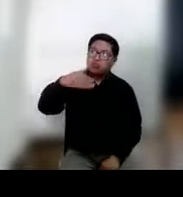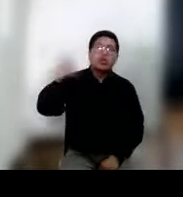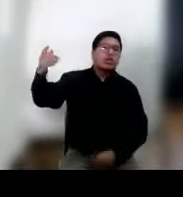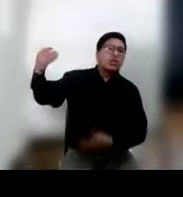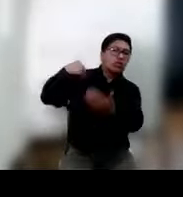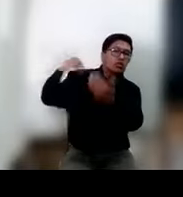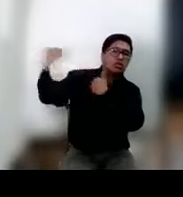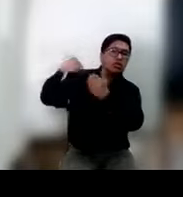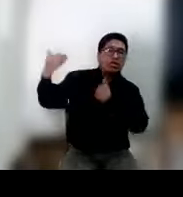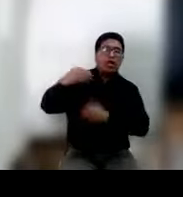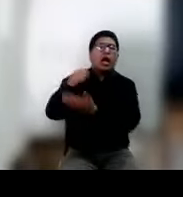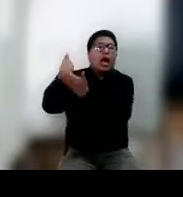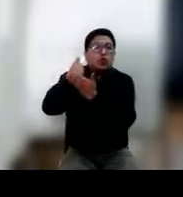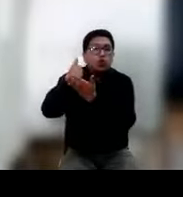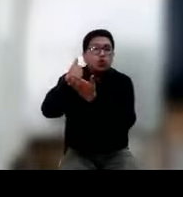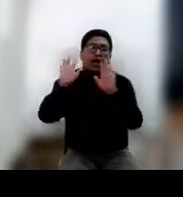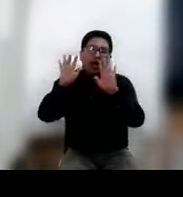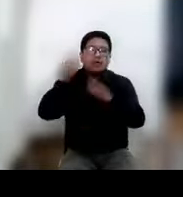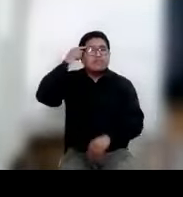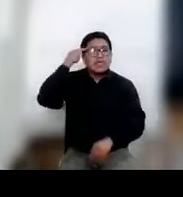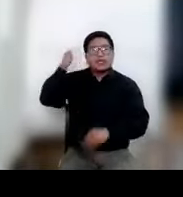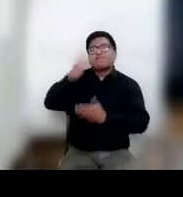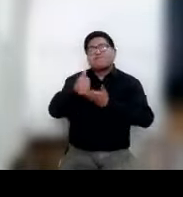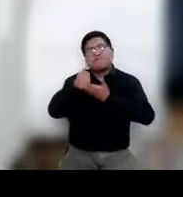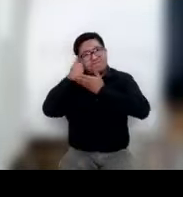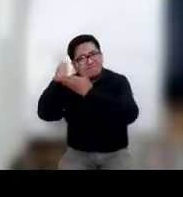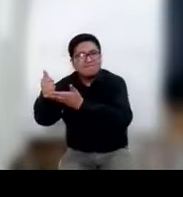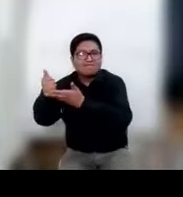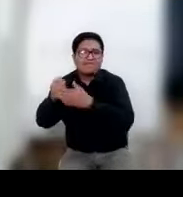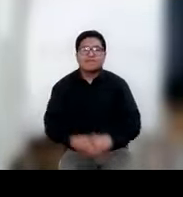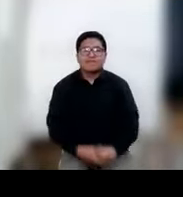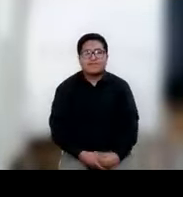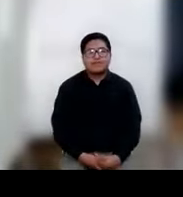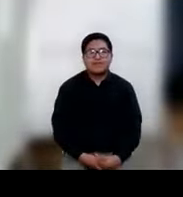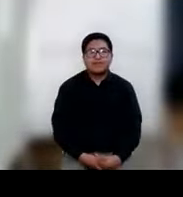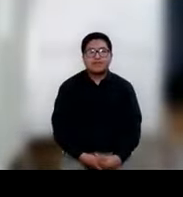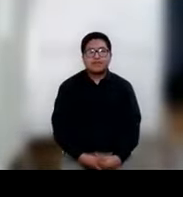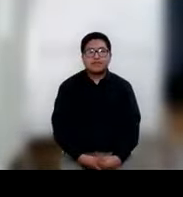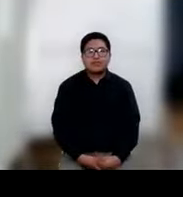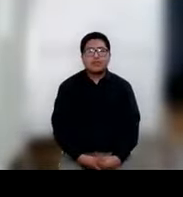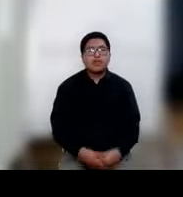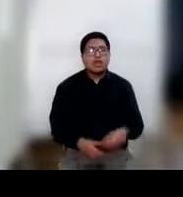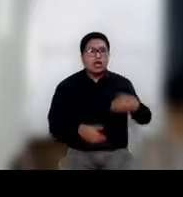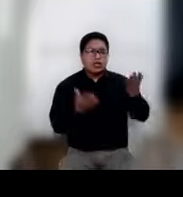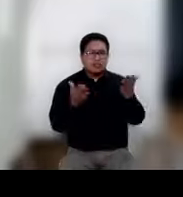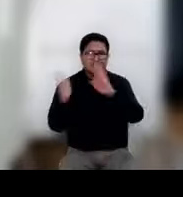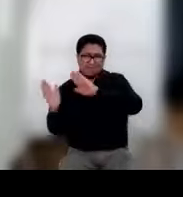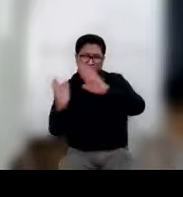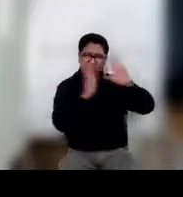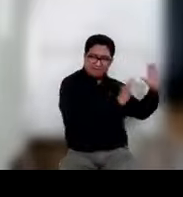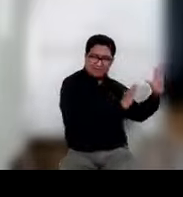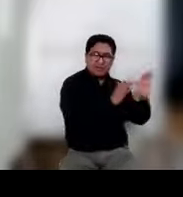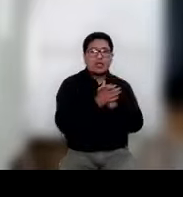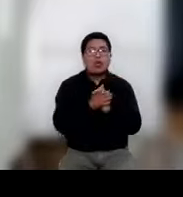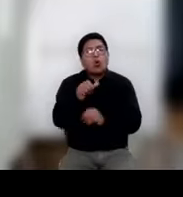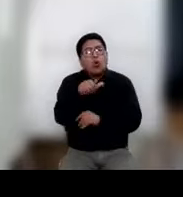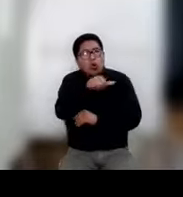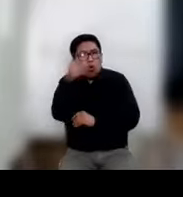se están diciendo ellos y eso tenemos que hacer bien hay otro aspecto que también es importante